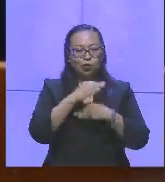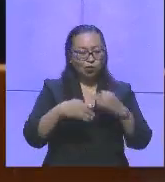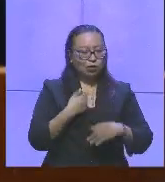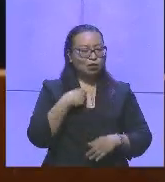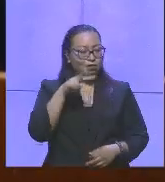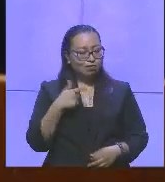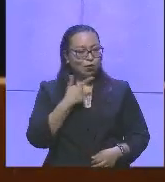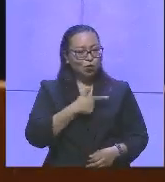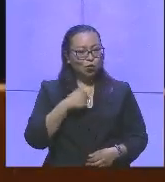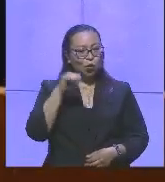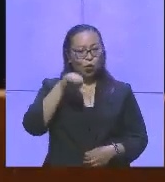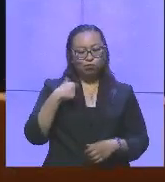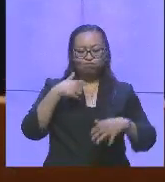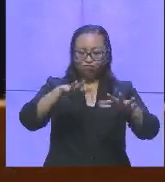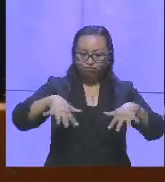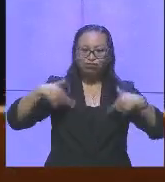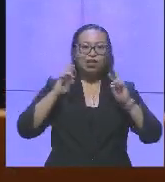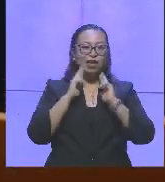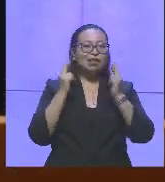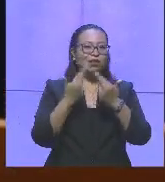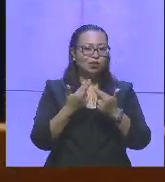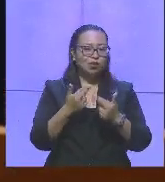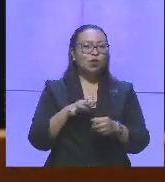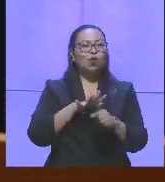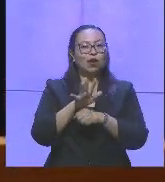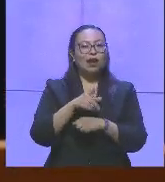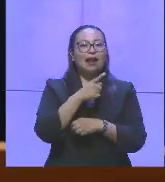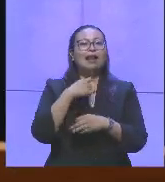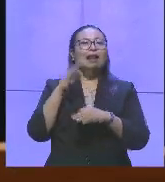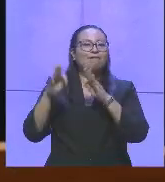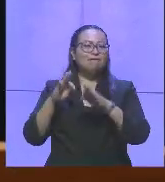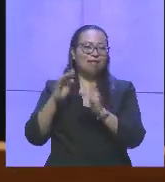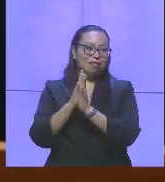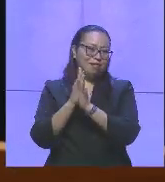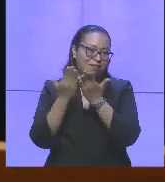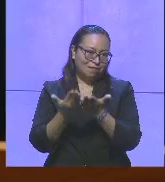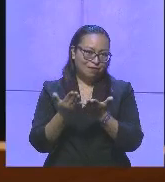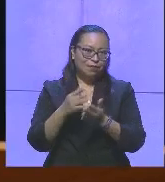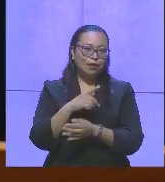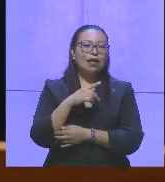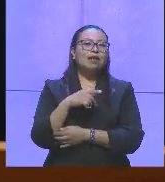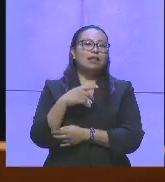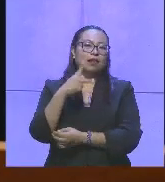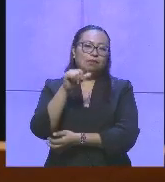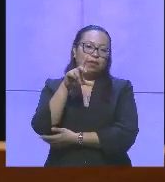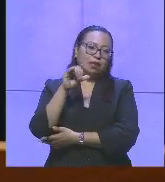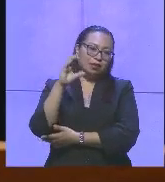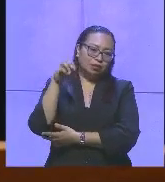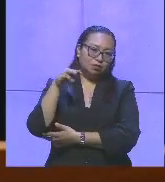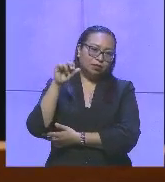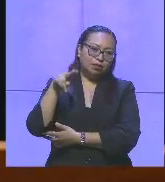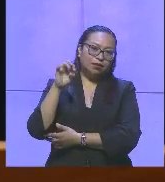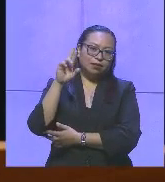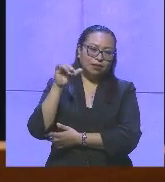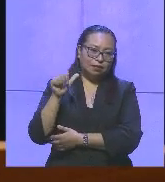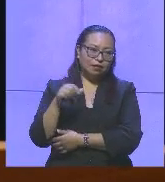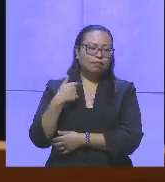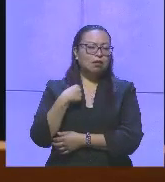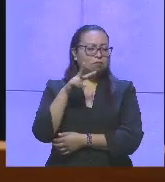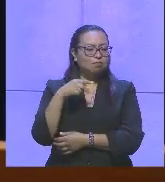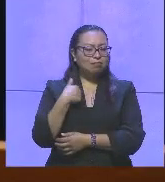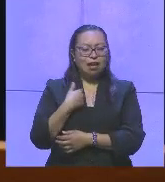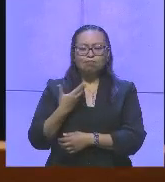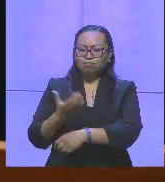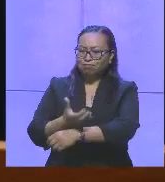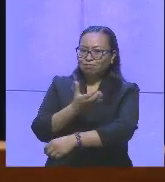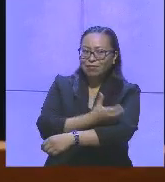aquí en esta Feria del Libro del Palacio de Minería. Un honor compartir con personas